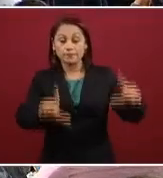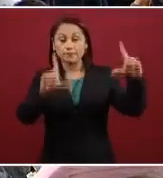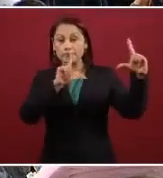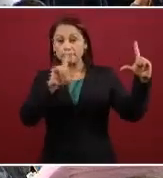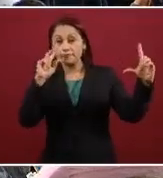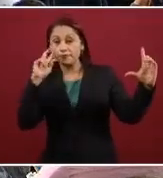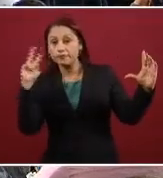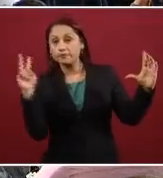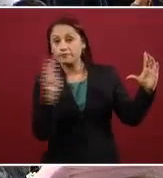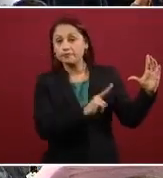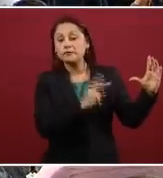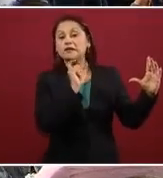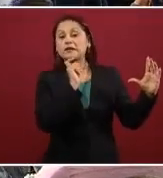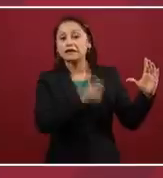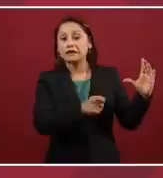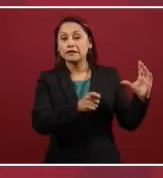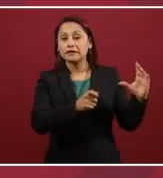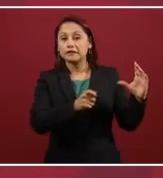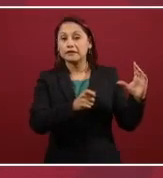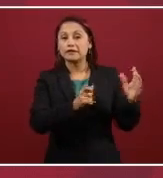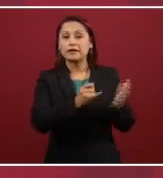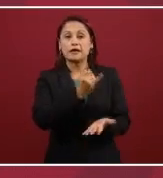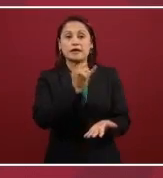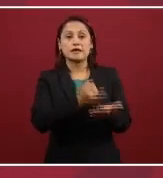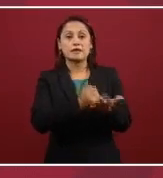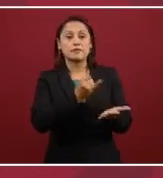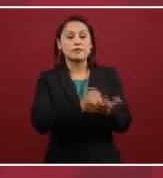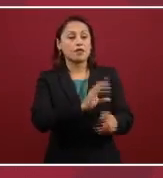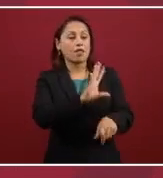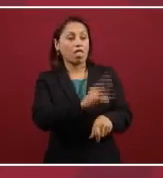lo de la condonación de impuestos, porque parece que pasó de noche.